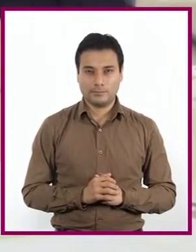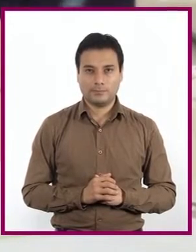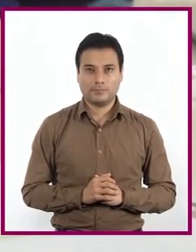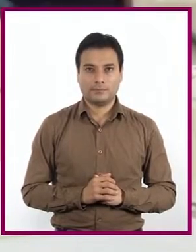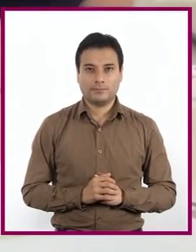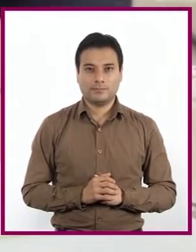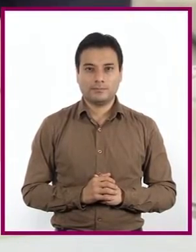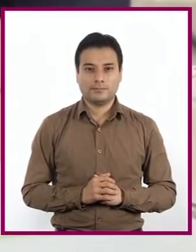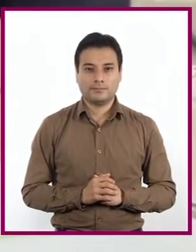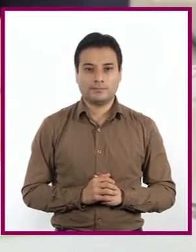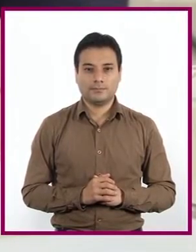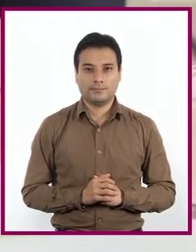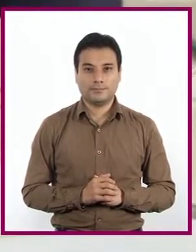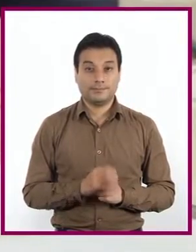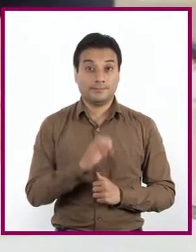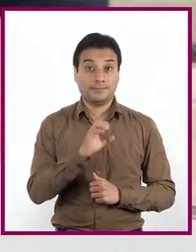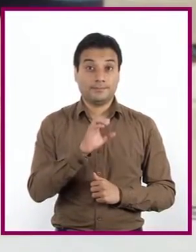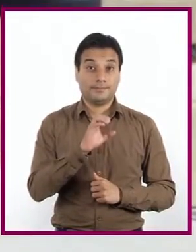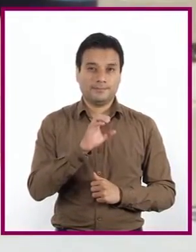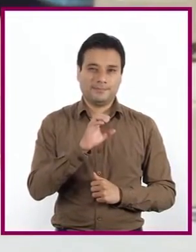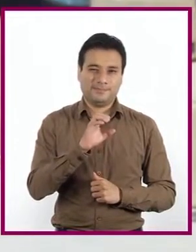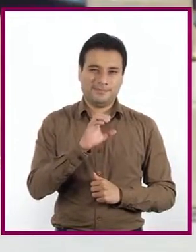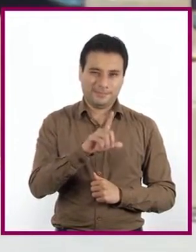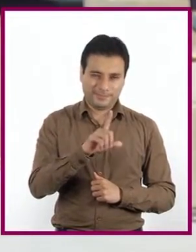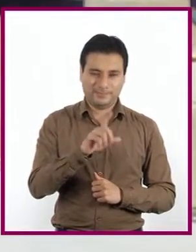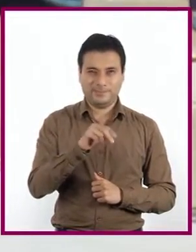En lo que se disuelve el cloruro de sodio,